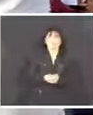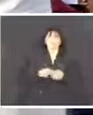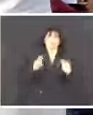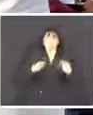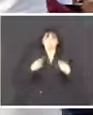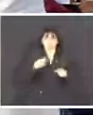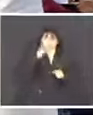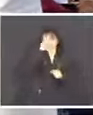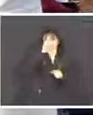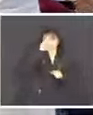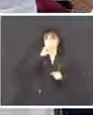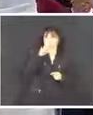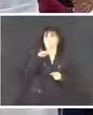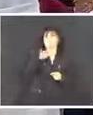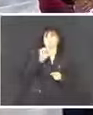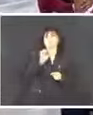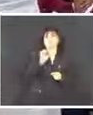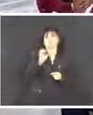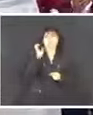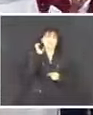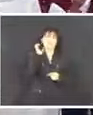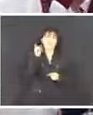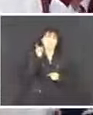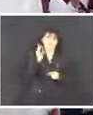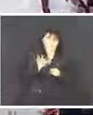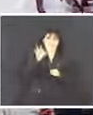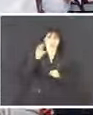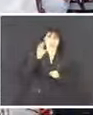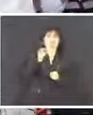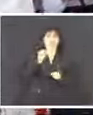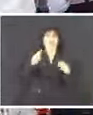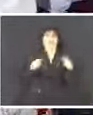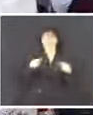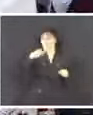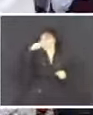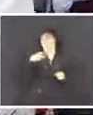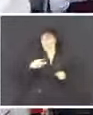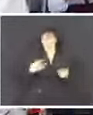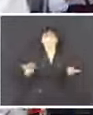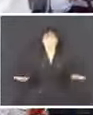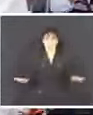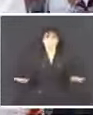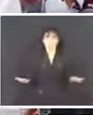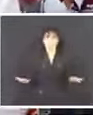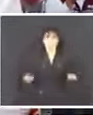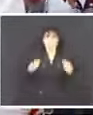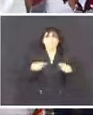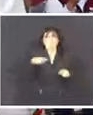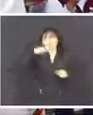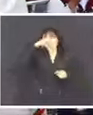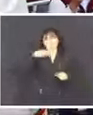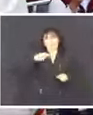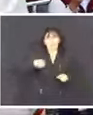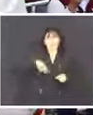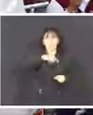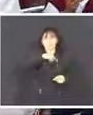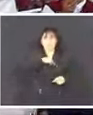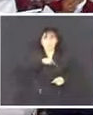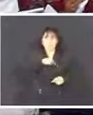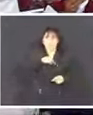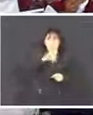elija la Cámara de Diputados o el pueblo de México. El pueblo de México. La democracia